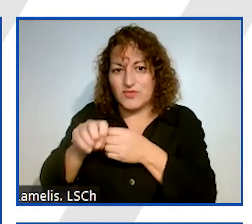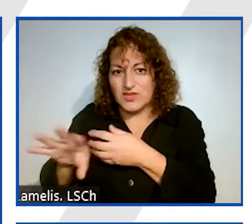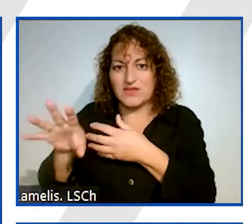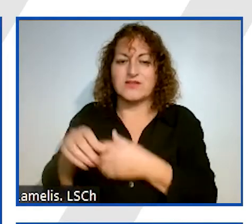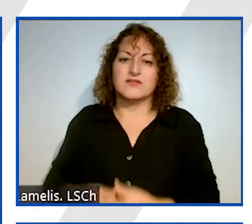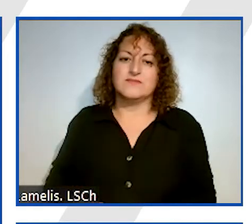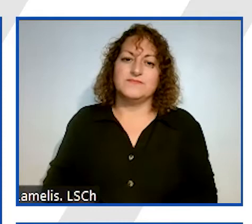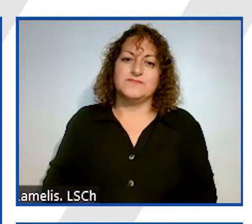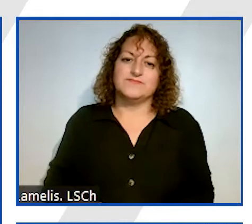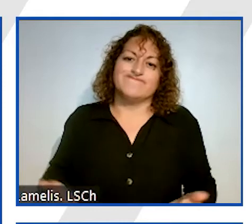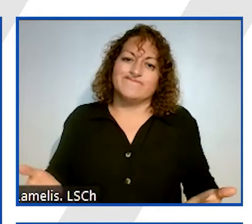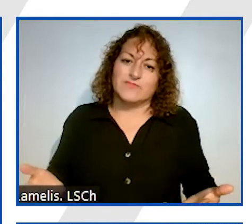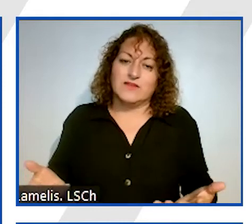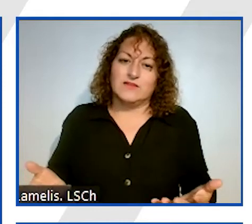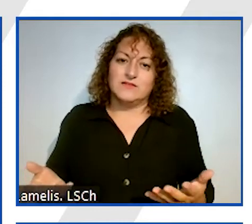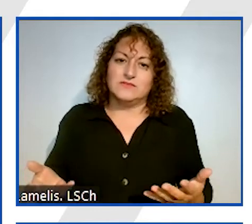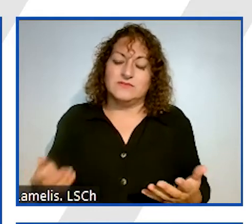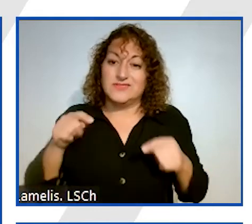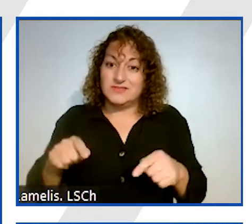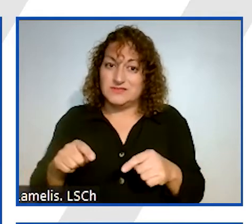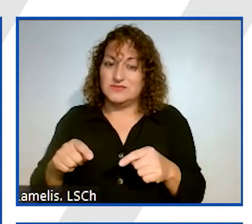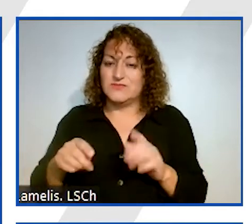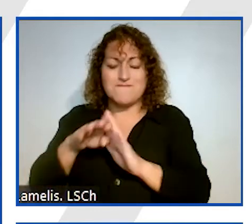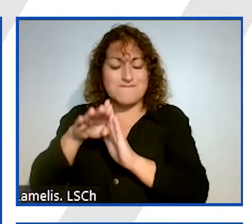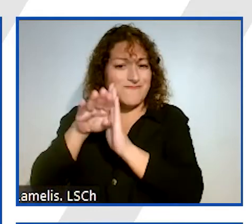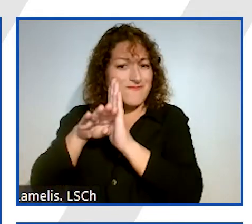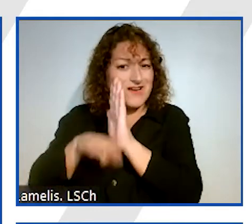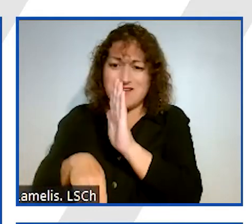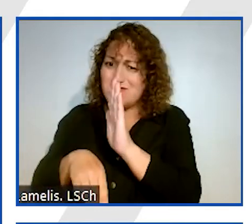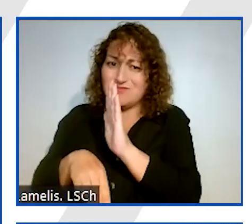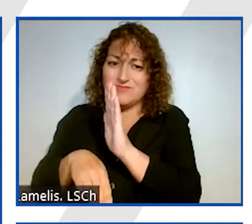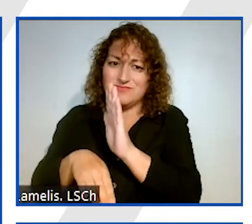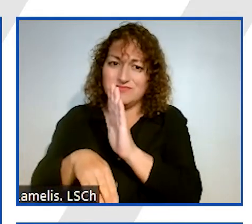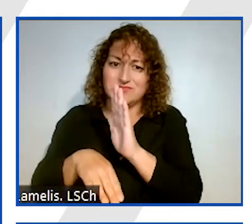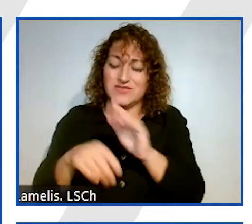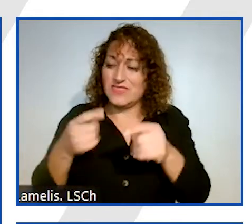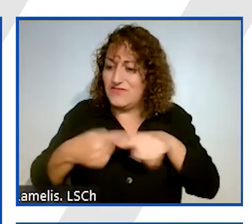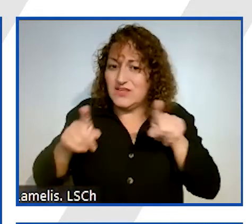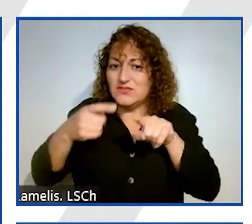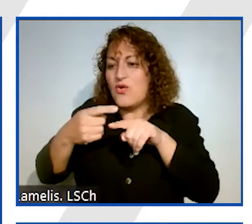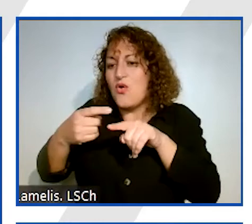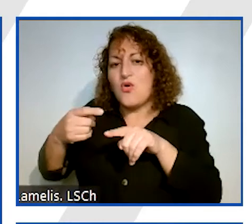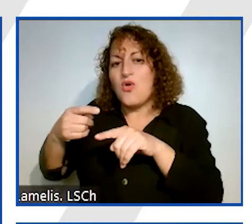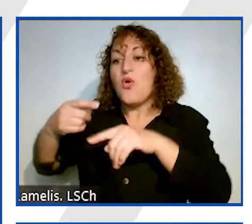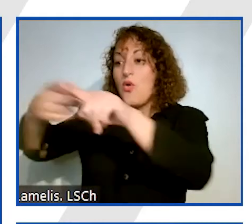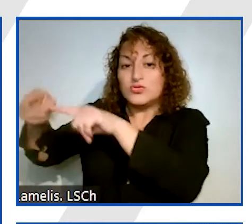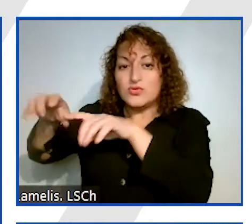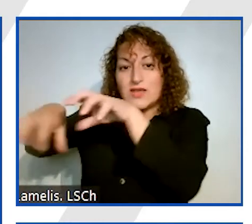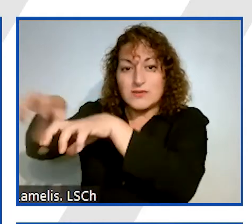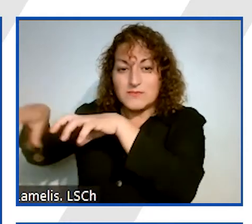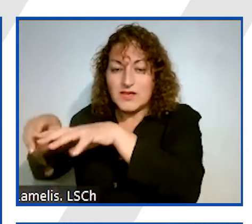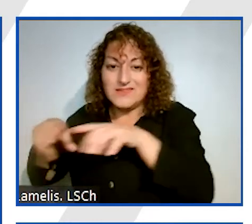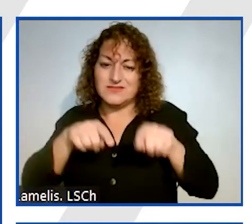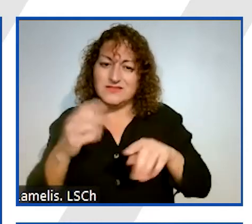Y si lo vemos, es dramáticamente bajo si lo comparamos con cualquier otro animal. Y estamos teniendo números, si hablamos desde